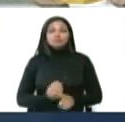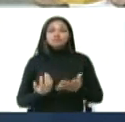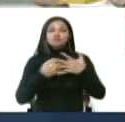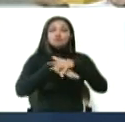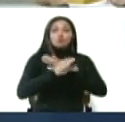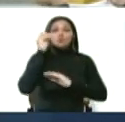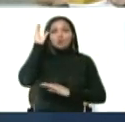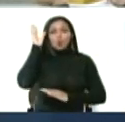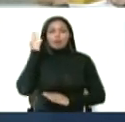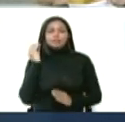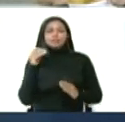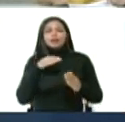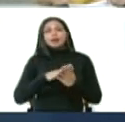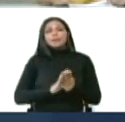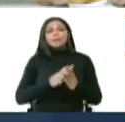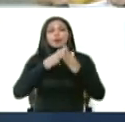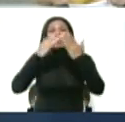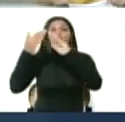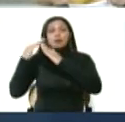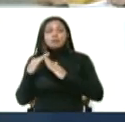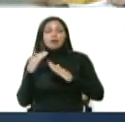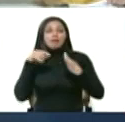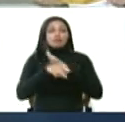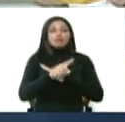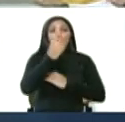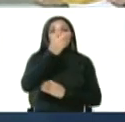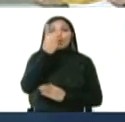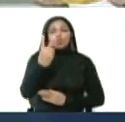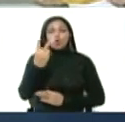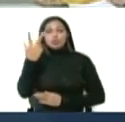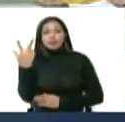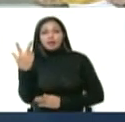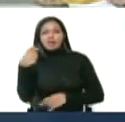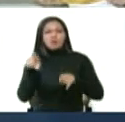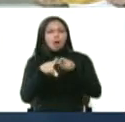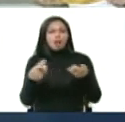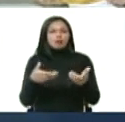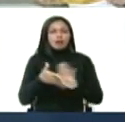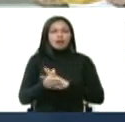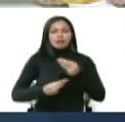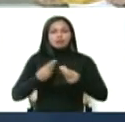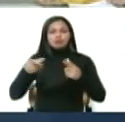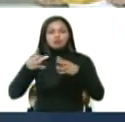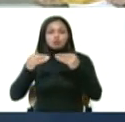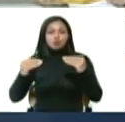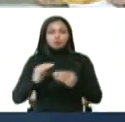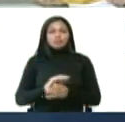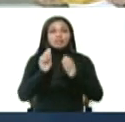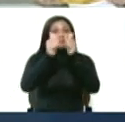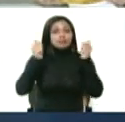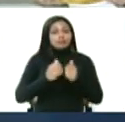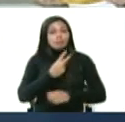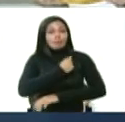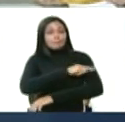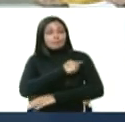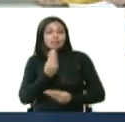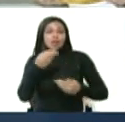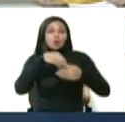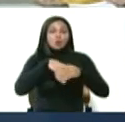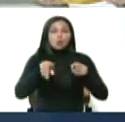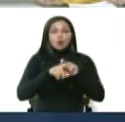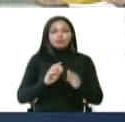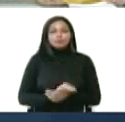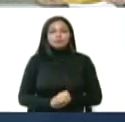capacidades. De Barrio Adentro 1, Barrio Adentro 2, Barrio Adentro 3, del sistema hospitalario,